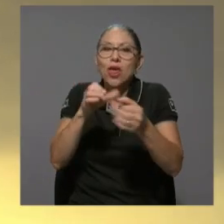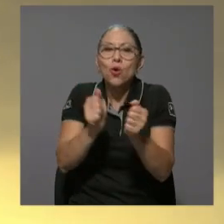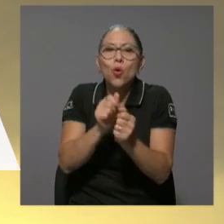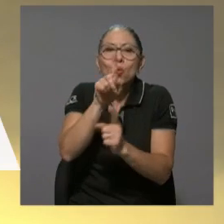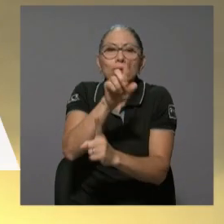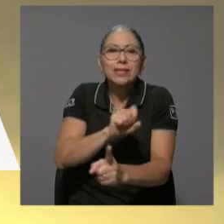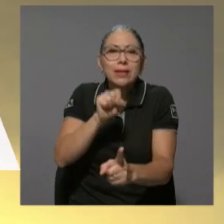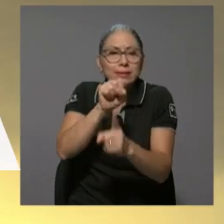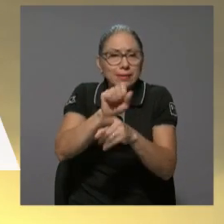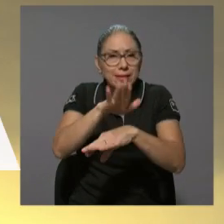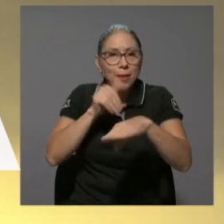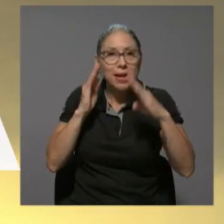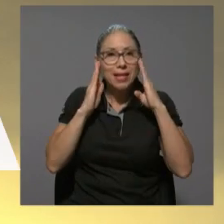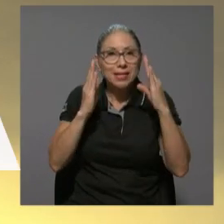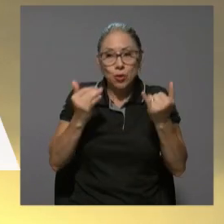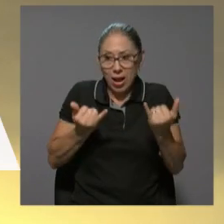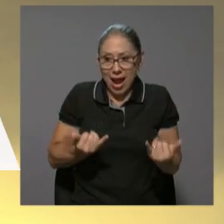y